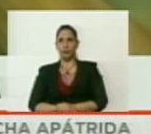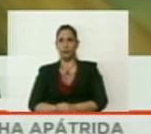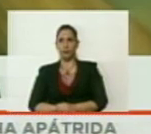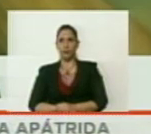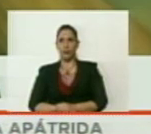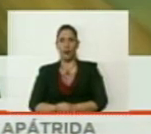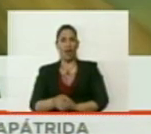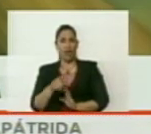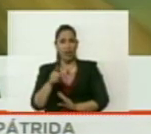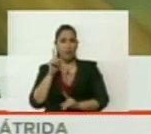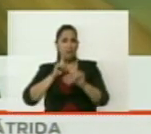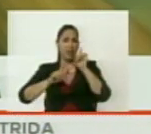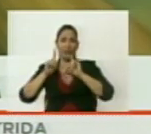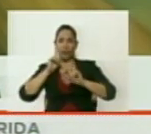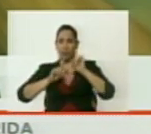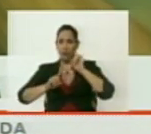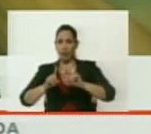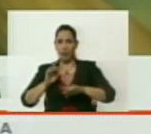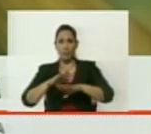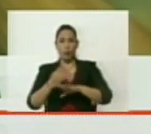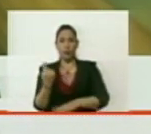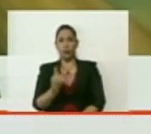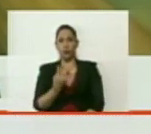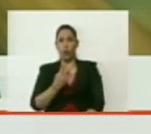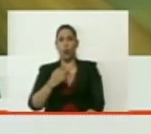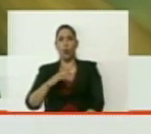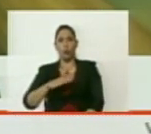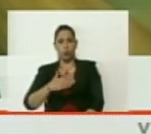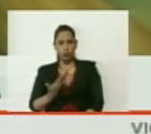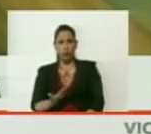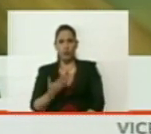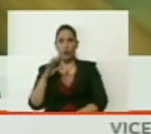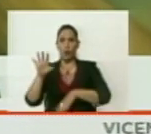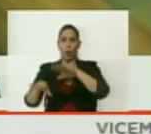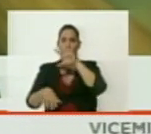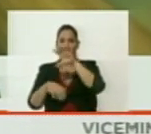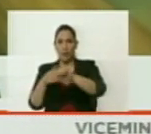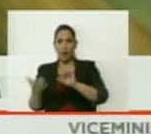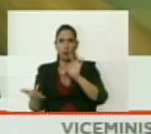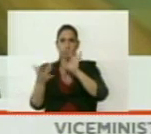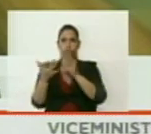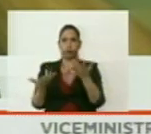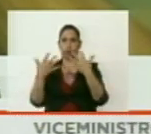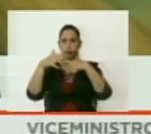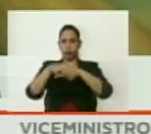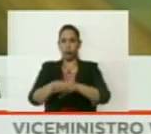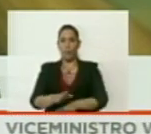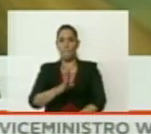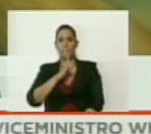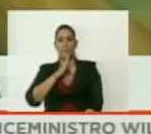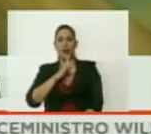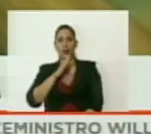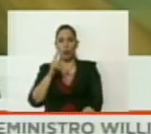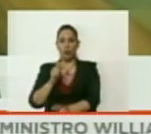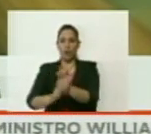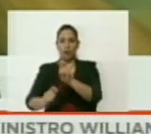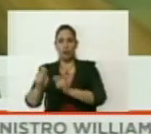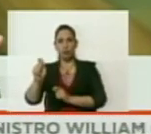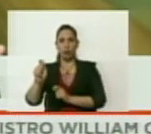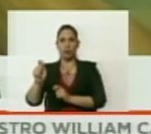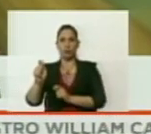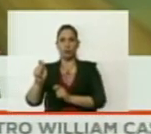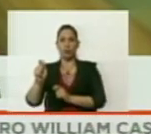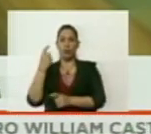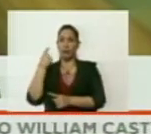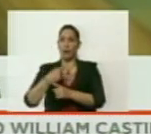falso, porque solo es posible comprarlas a través de bancos de transacciones. Hay que